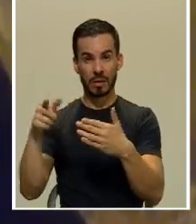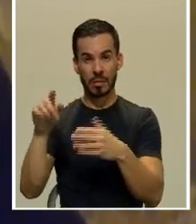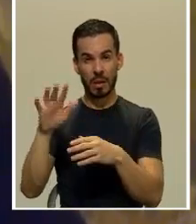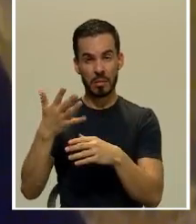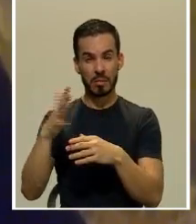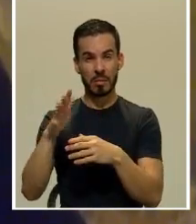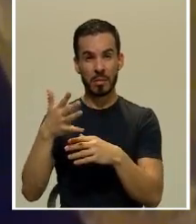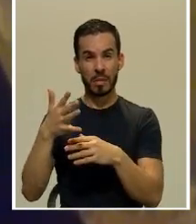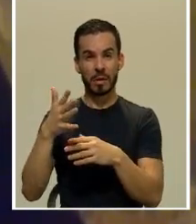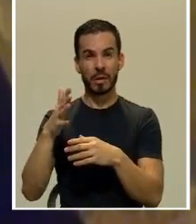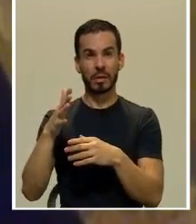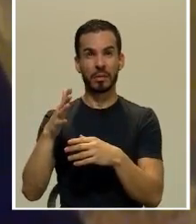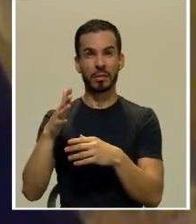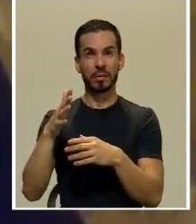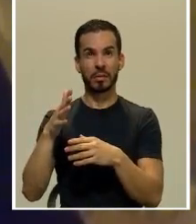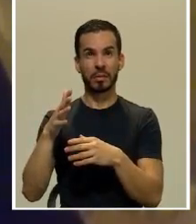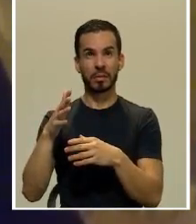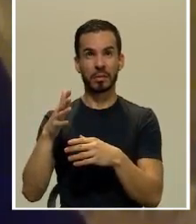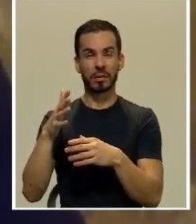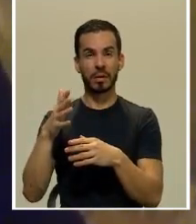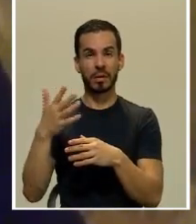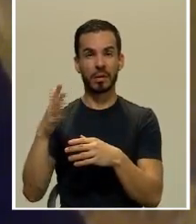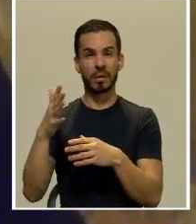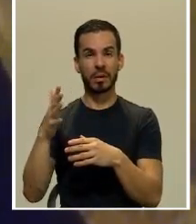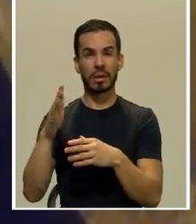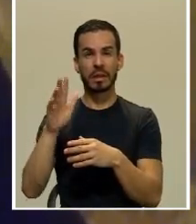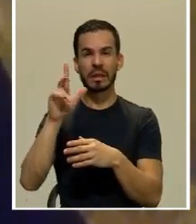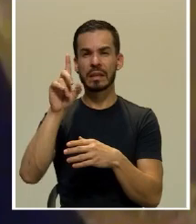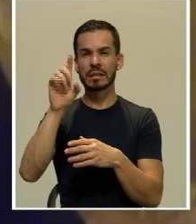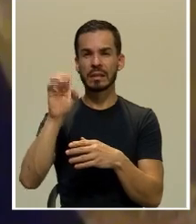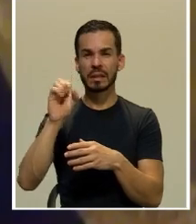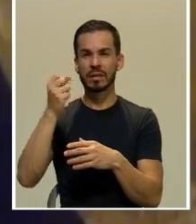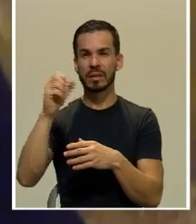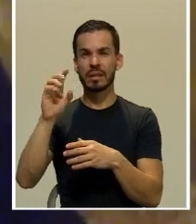menos, son más o menos, andaba por unos